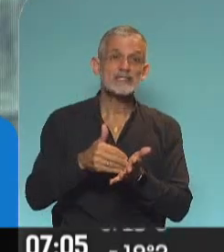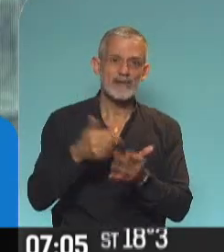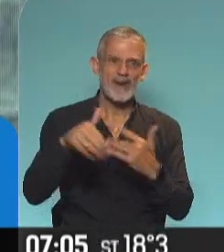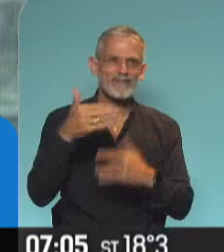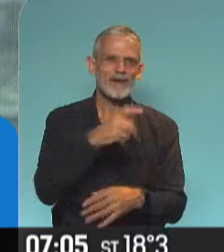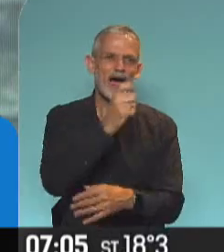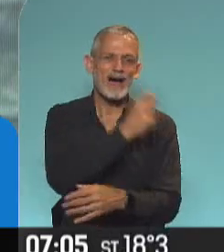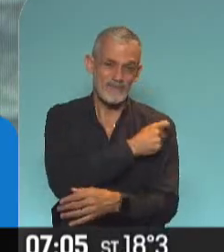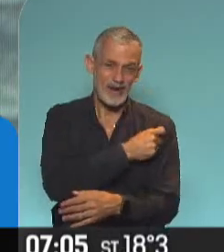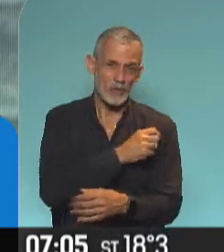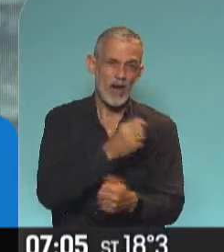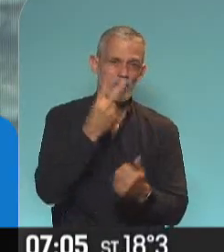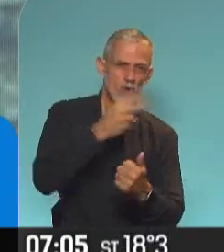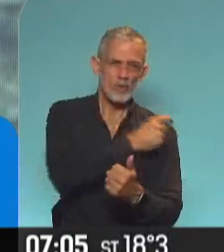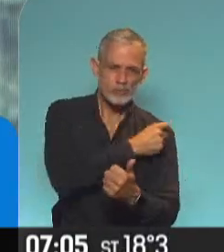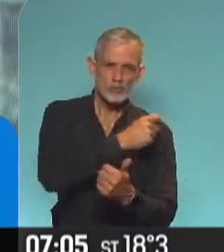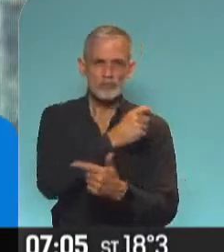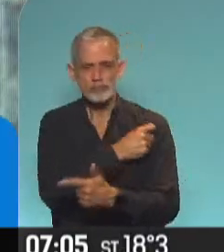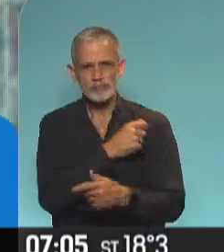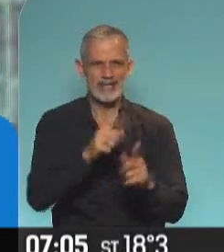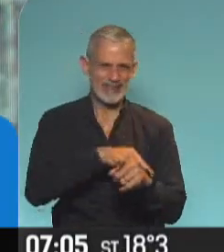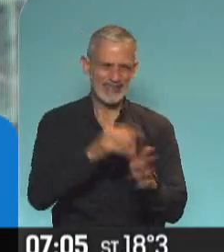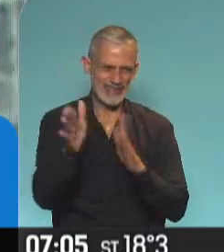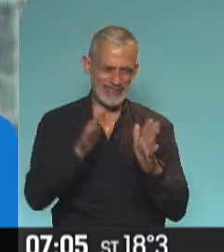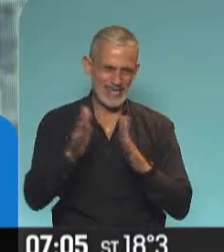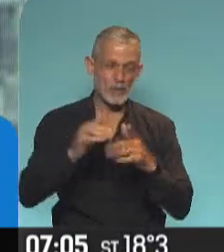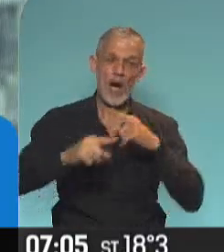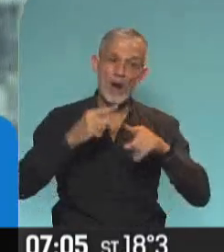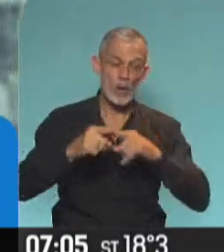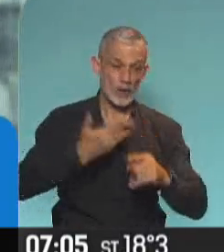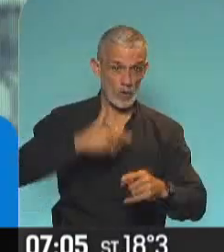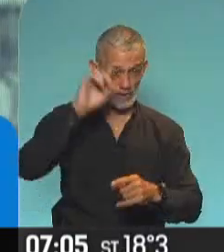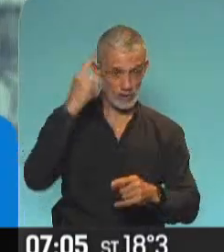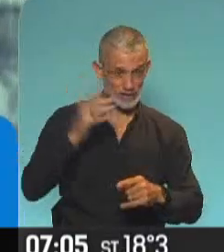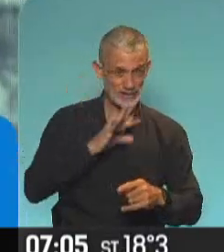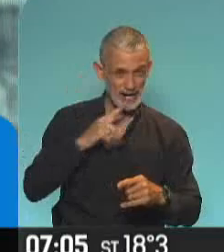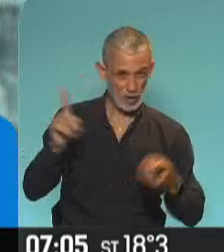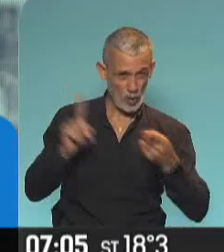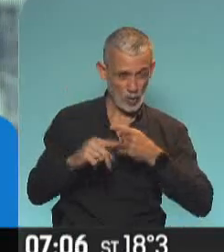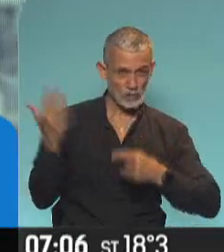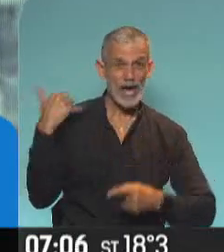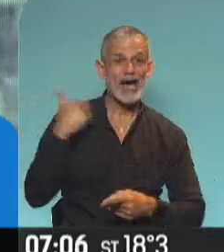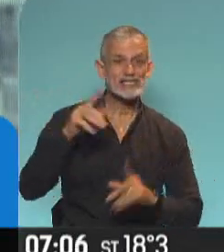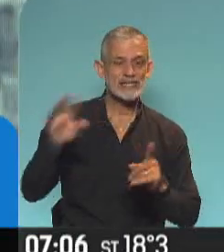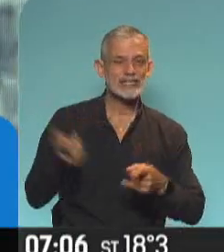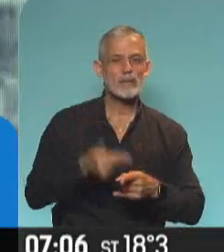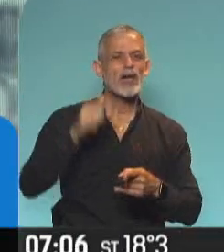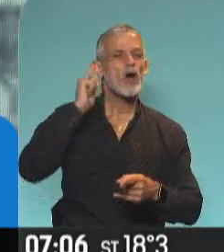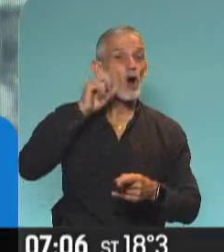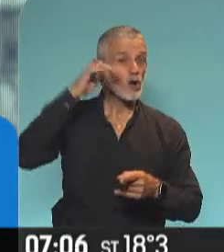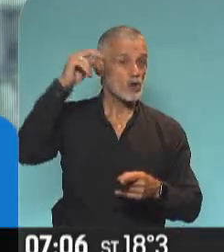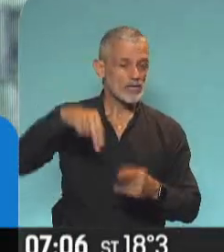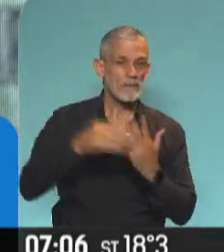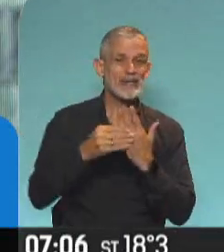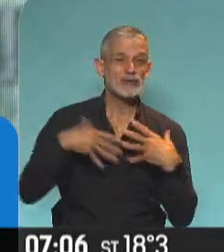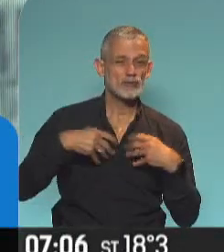recibir estas dos primeras dosis en el marco de este acuerdo del gobierno nacional. Hay que aclarar, y lo dijo ayer también Daniel Goyán, el ministro de Salud